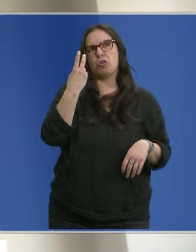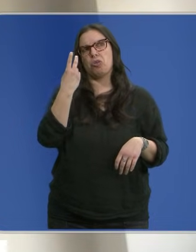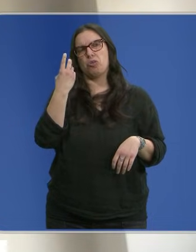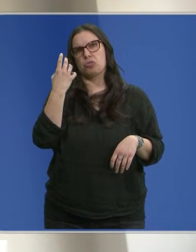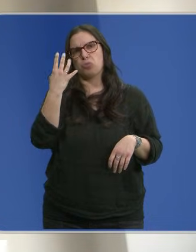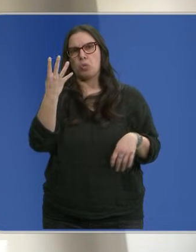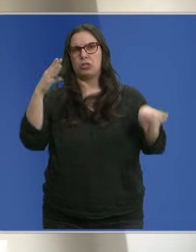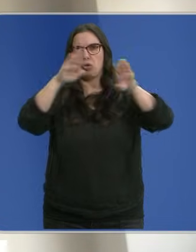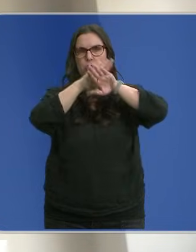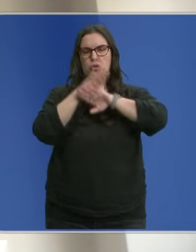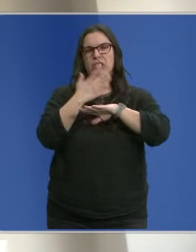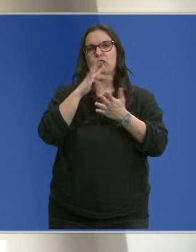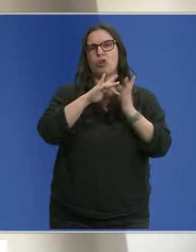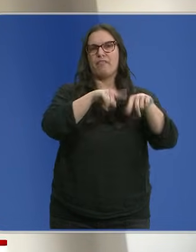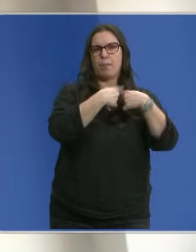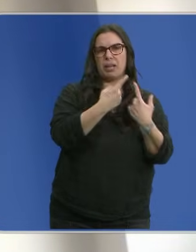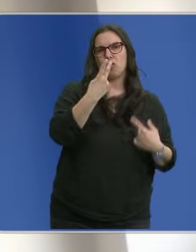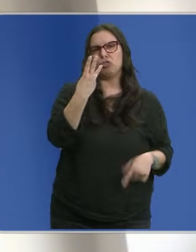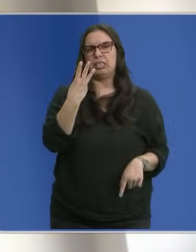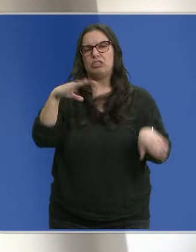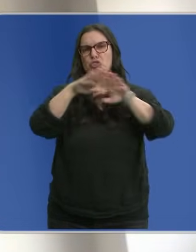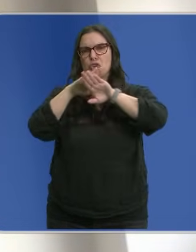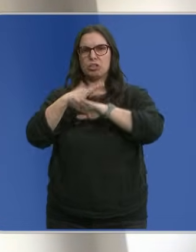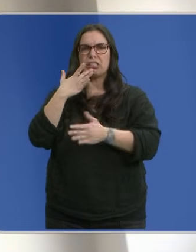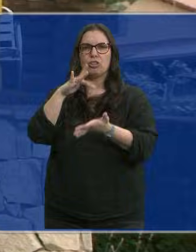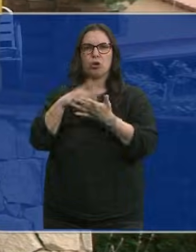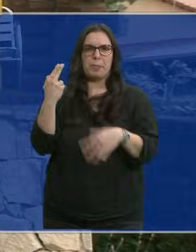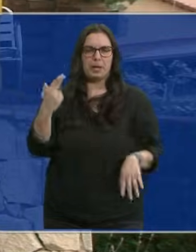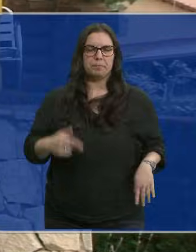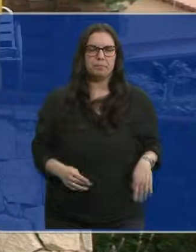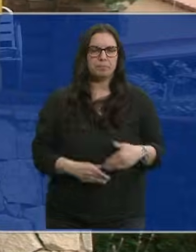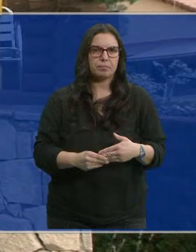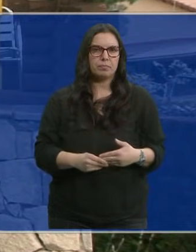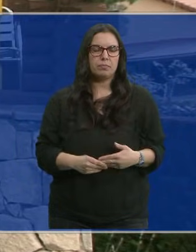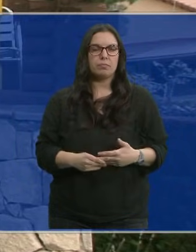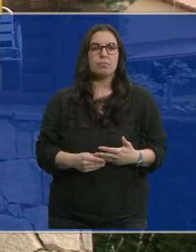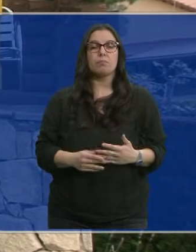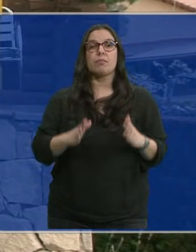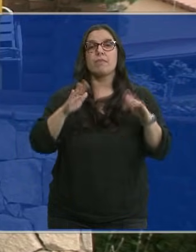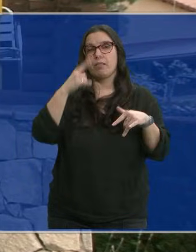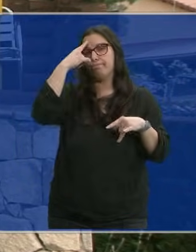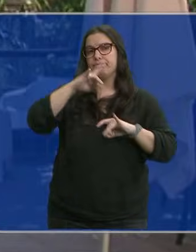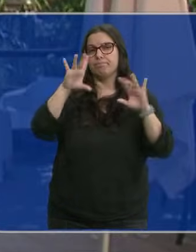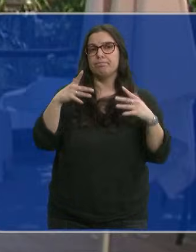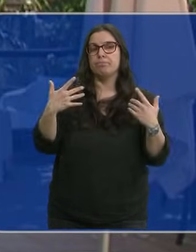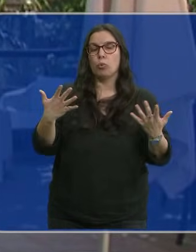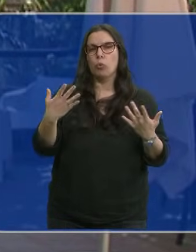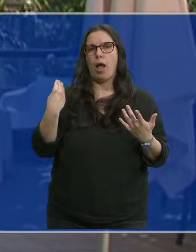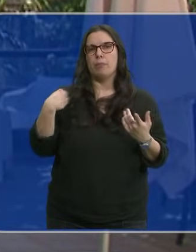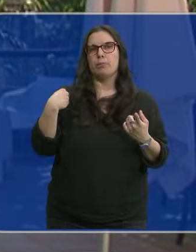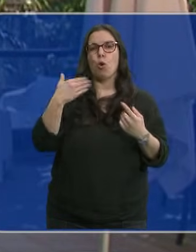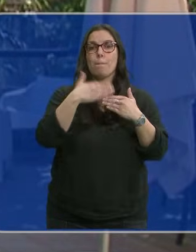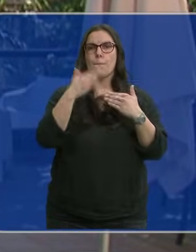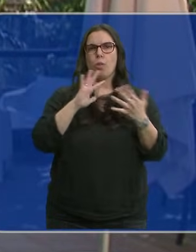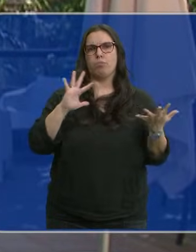3-4 noches para viajes en familia, 2-3 noches para viajes en pareja. Pero lo que nos queda claro es el cambio de